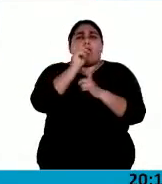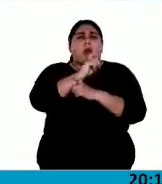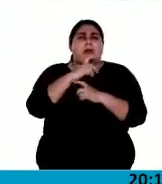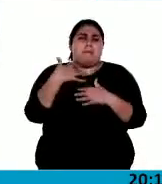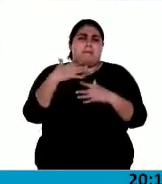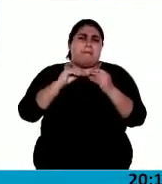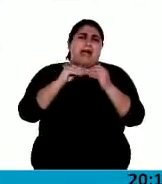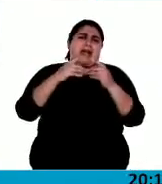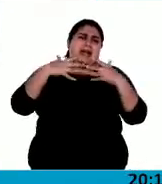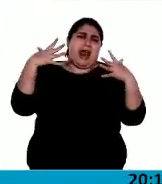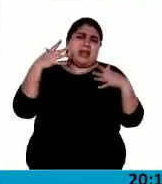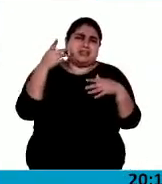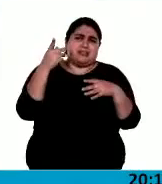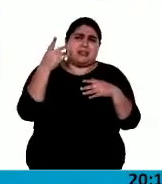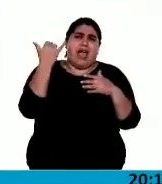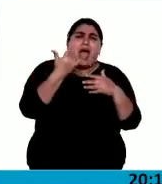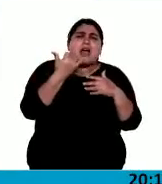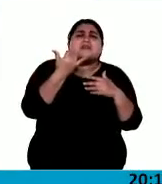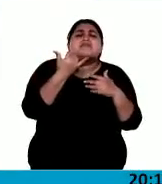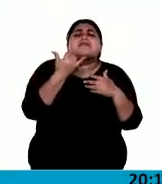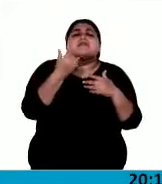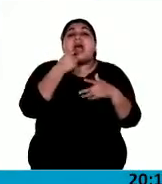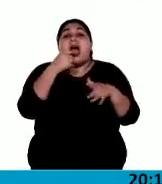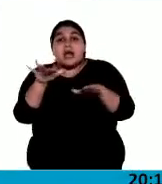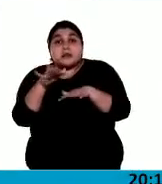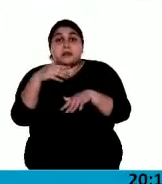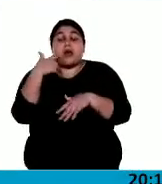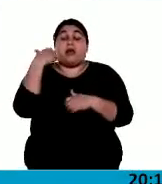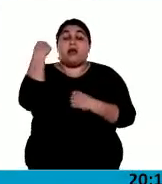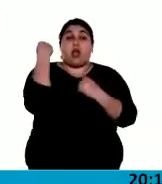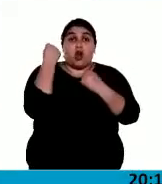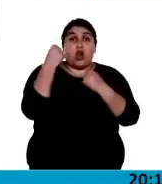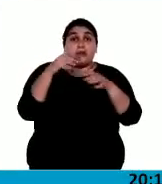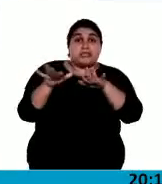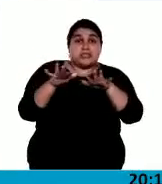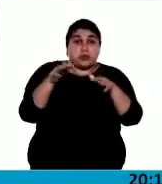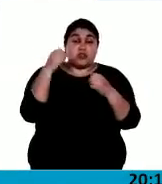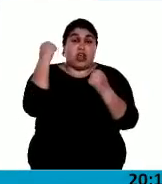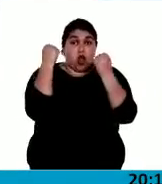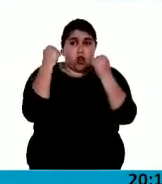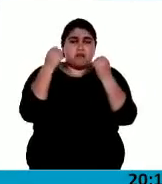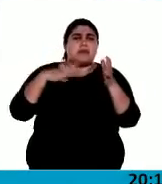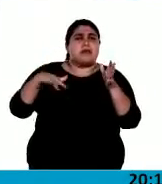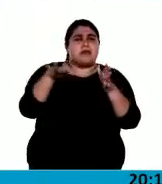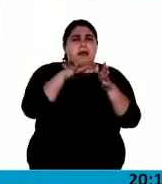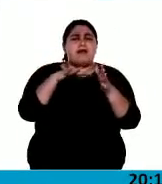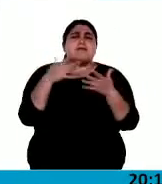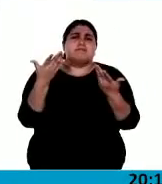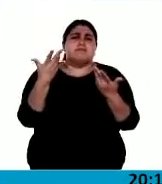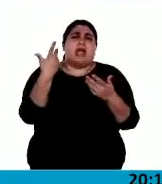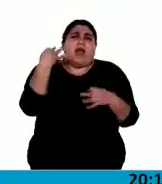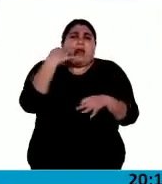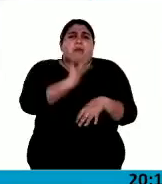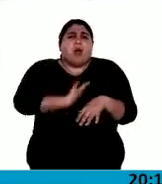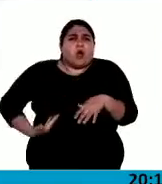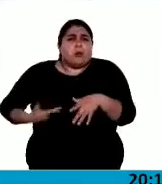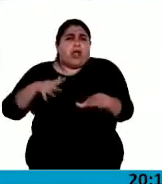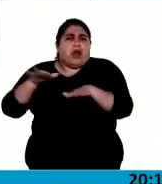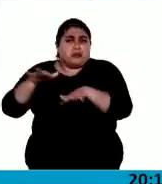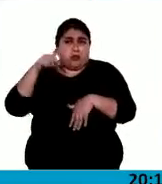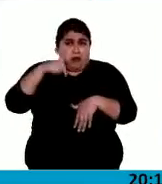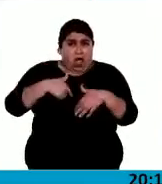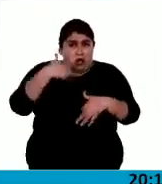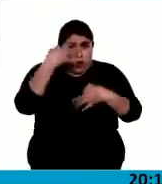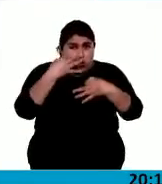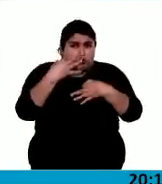con el funcionamiento del Estado, porque claramente la actividad económica también tiene que ver con que el Estado funcione. Y hoy, por ejemplo, la justicia